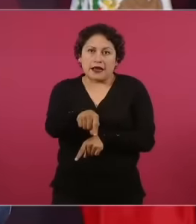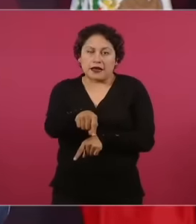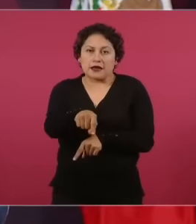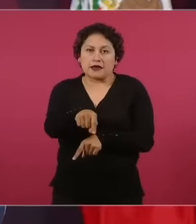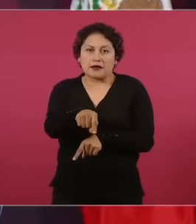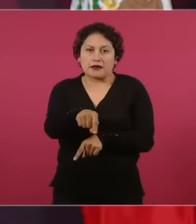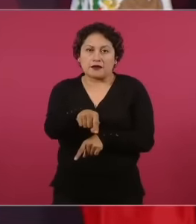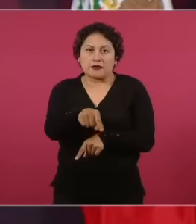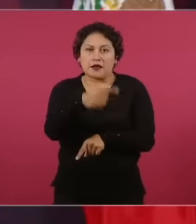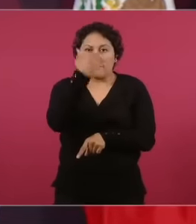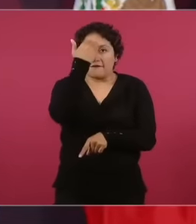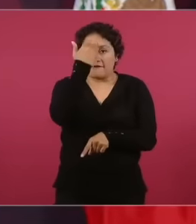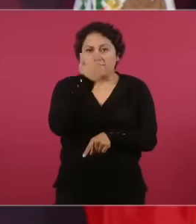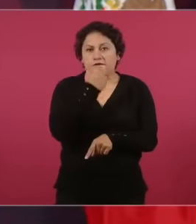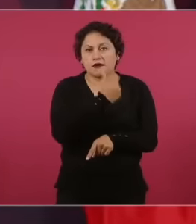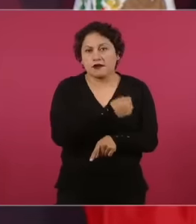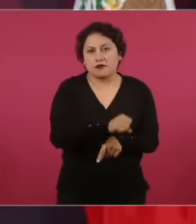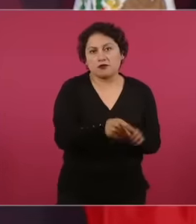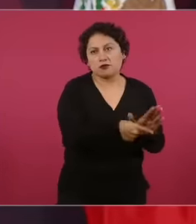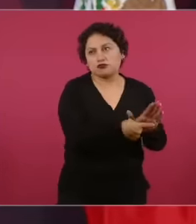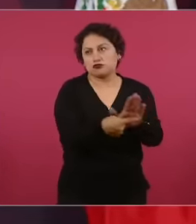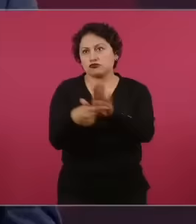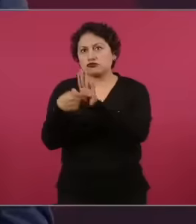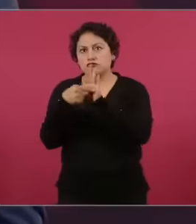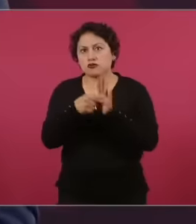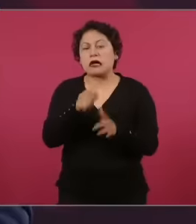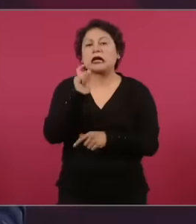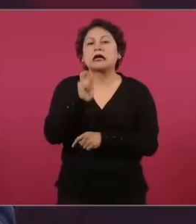que no quiere decir que sea